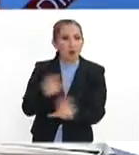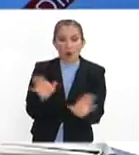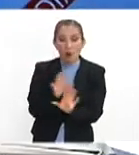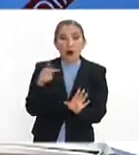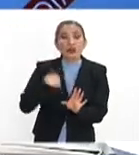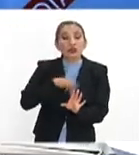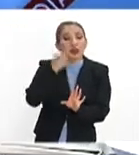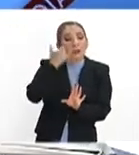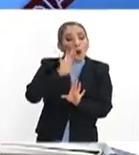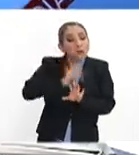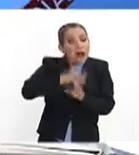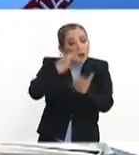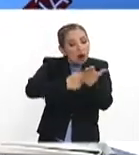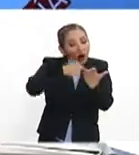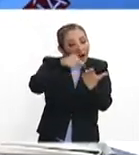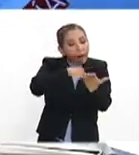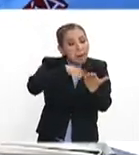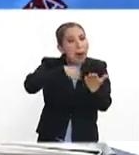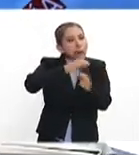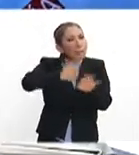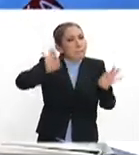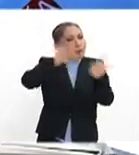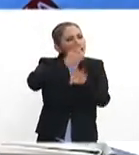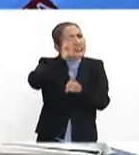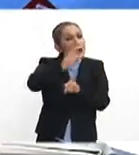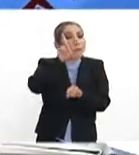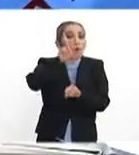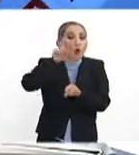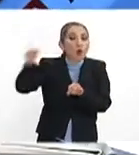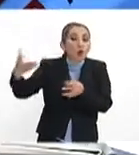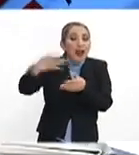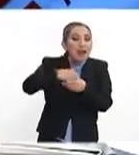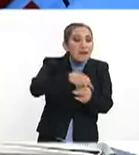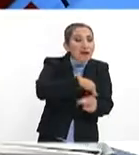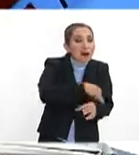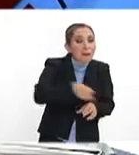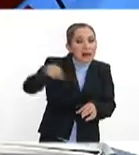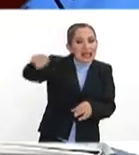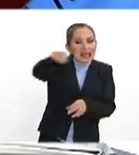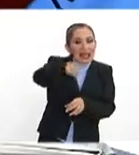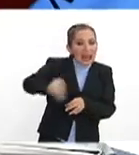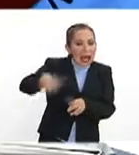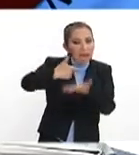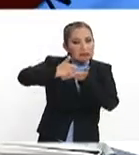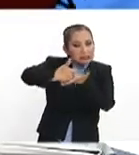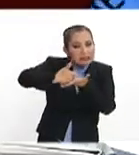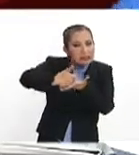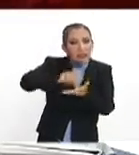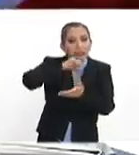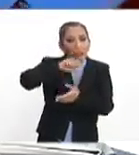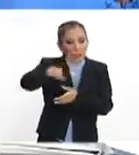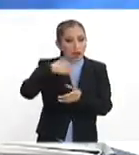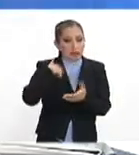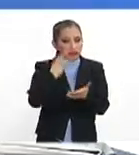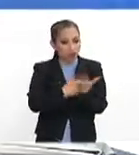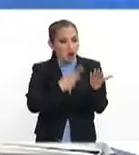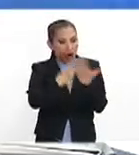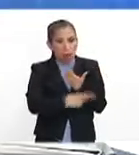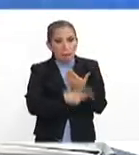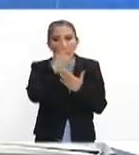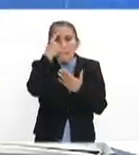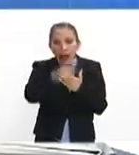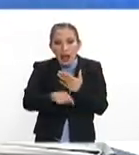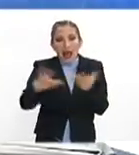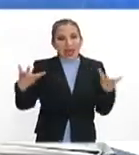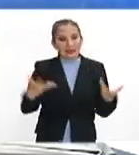pudiéramos abarcar el papel tan importante de la mujer en las familias mexicanas, pero también en la obtención de programas